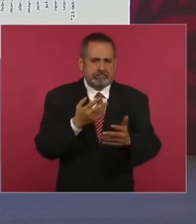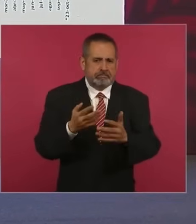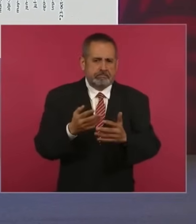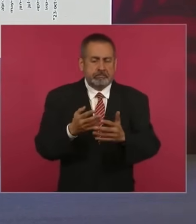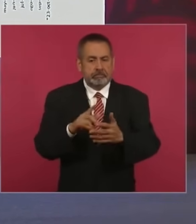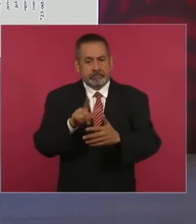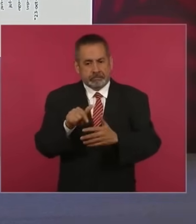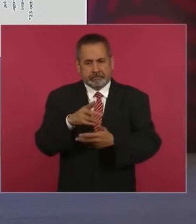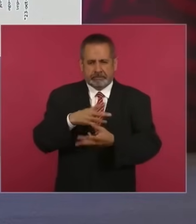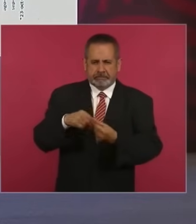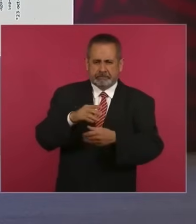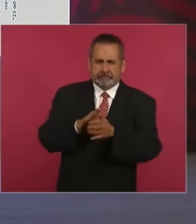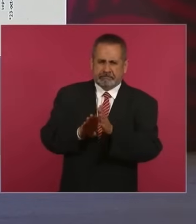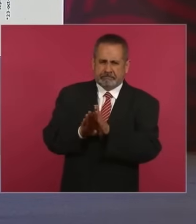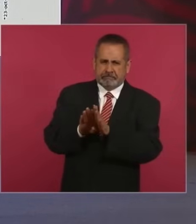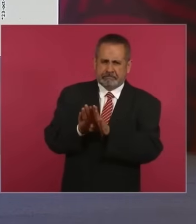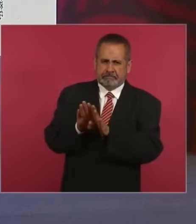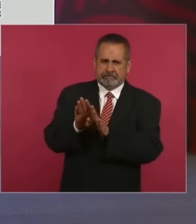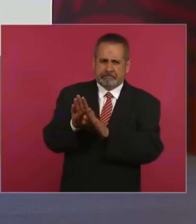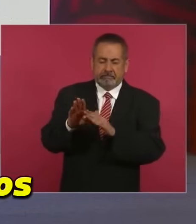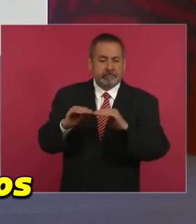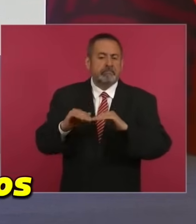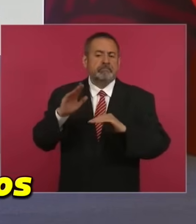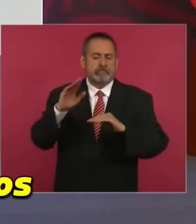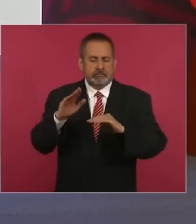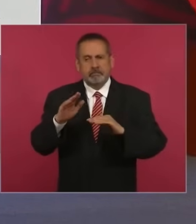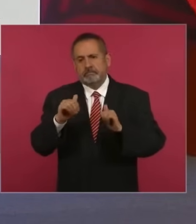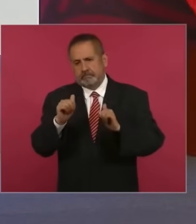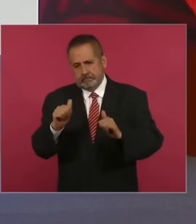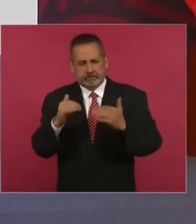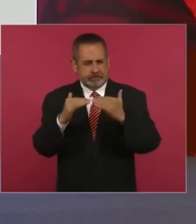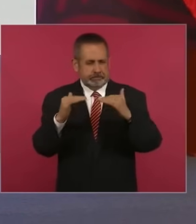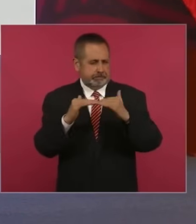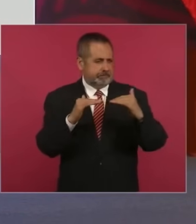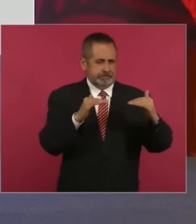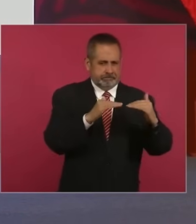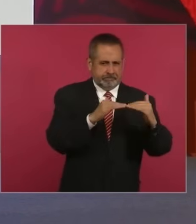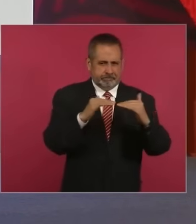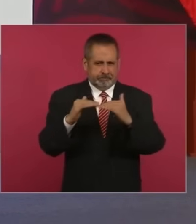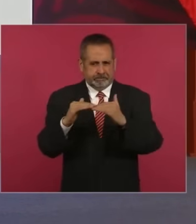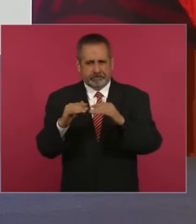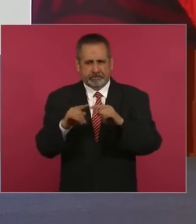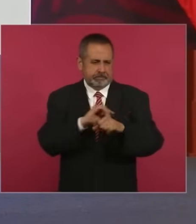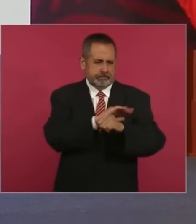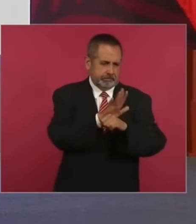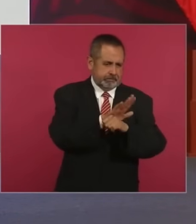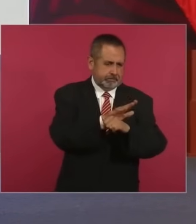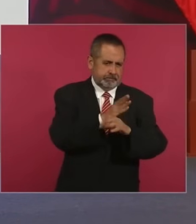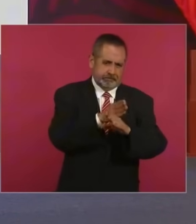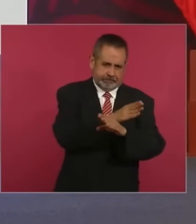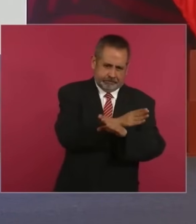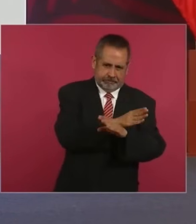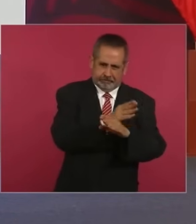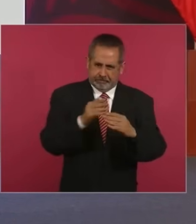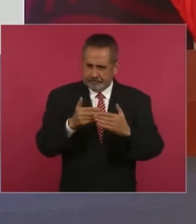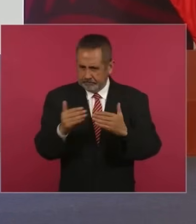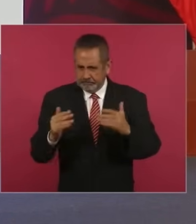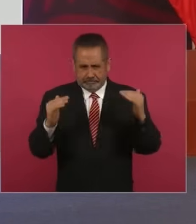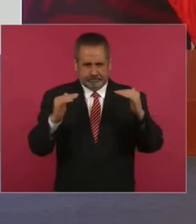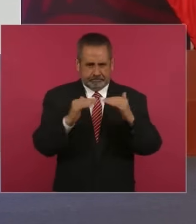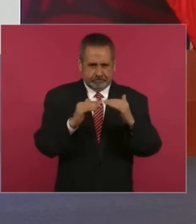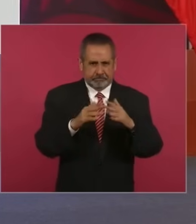Aquí ya llegamos a superar lo que teníamos antes de la pandemia.